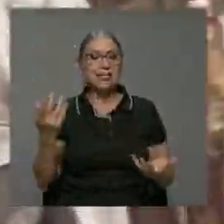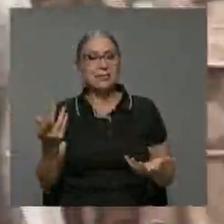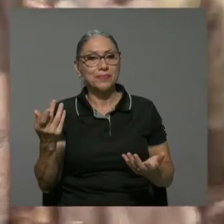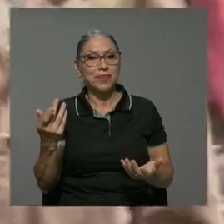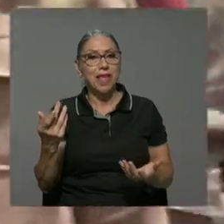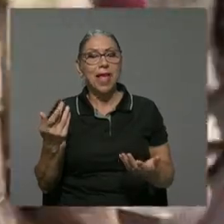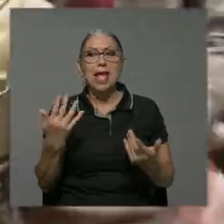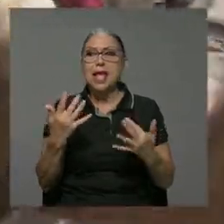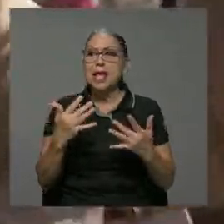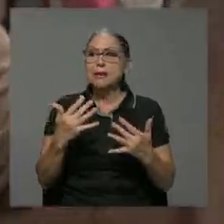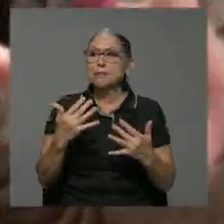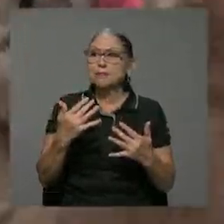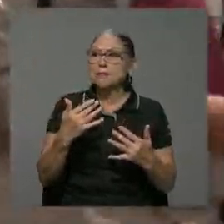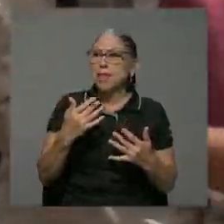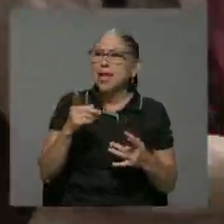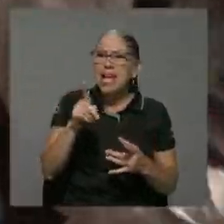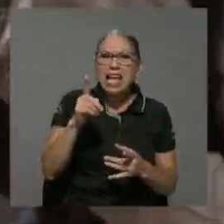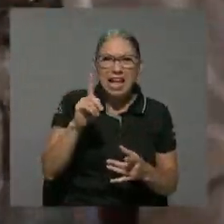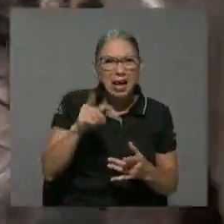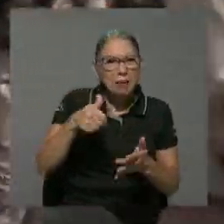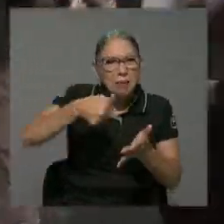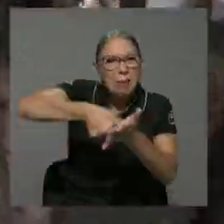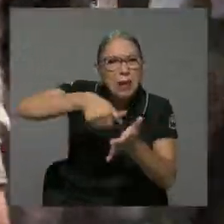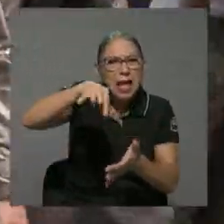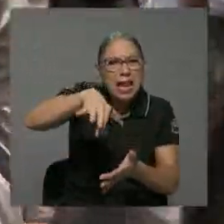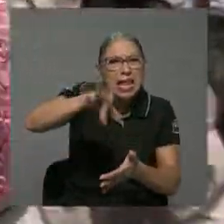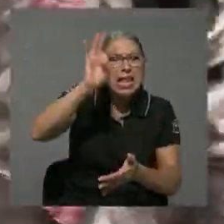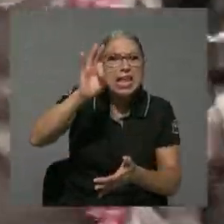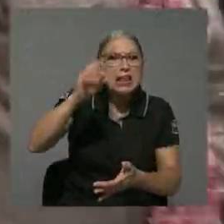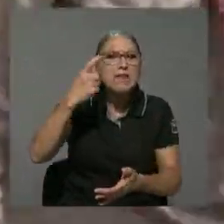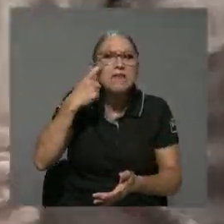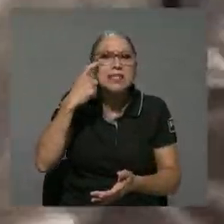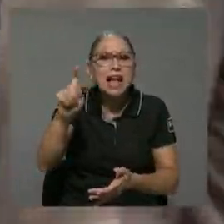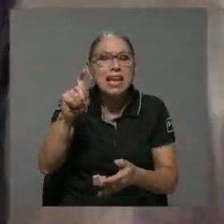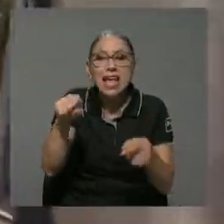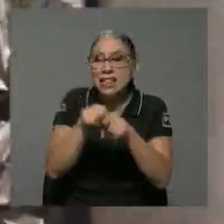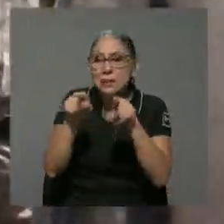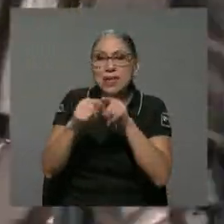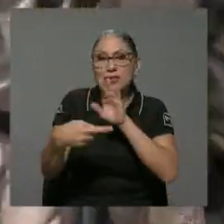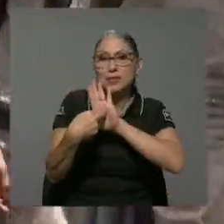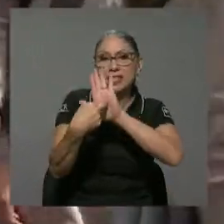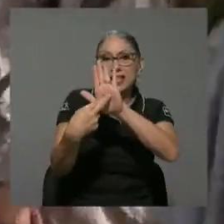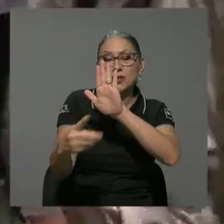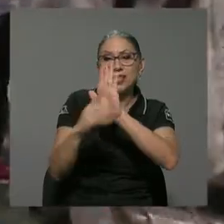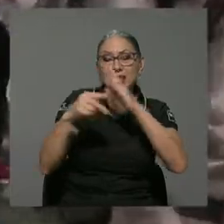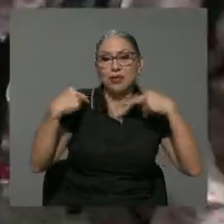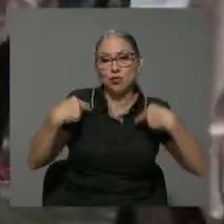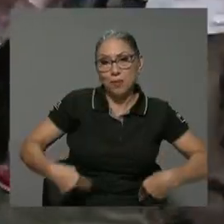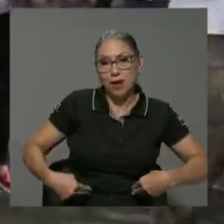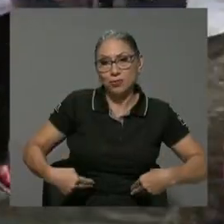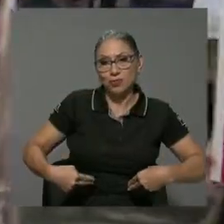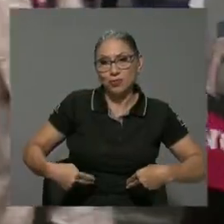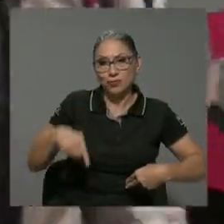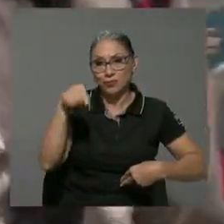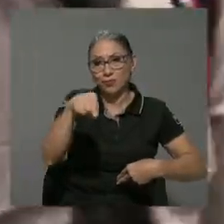para elegir, si no me equivoco, era como la Fiscalía y representaciones de derechos humanos en la Asociación de Estudiantes,